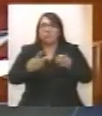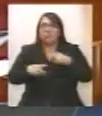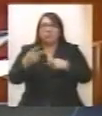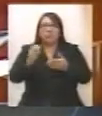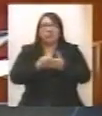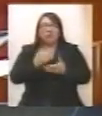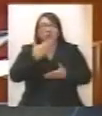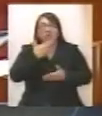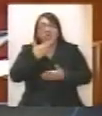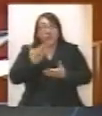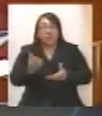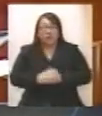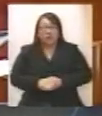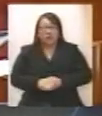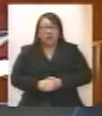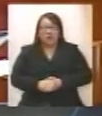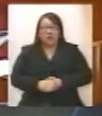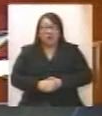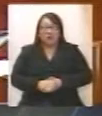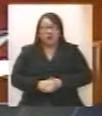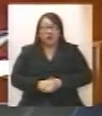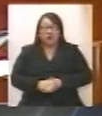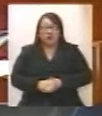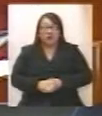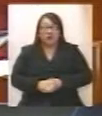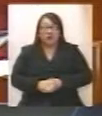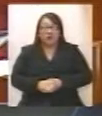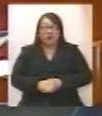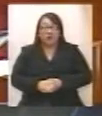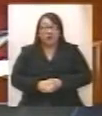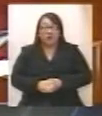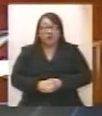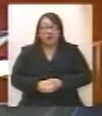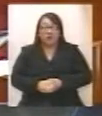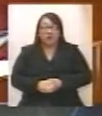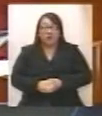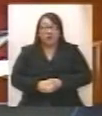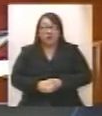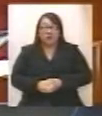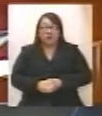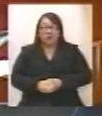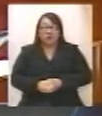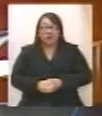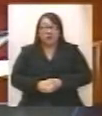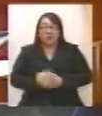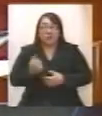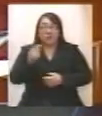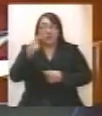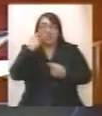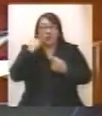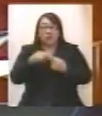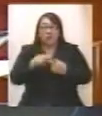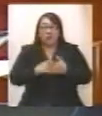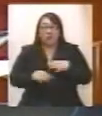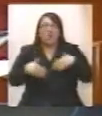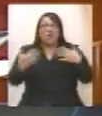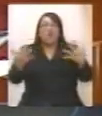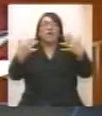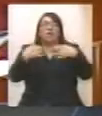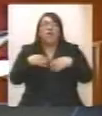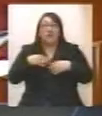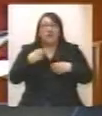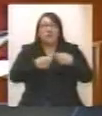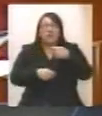excesivamente engorroso y un desincentivo involuntario. A este objetivo de atraer inversión